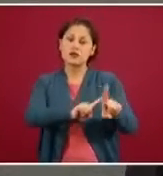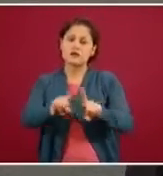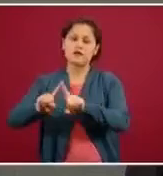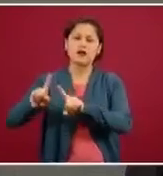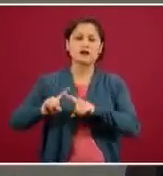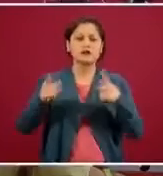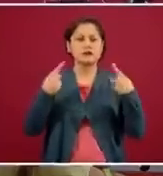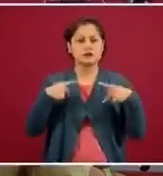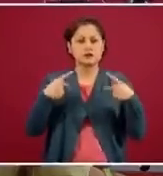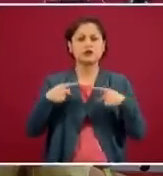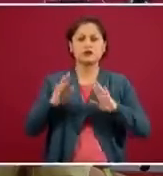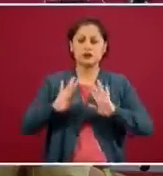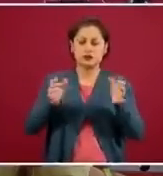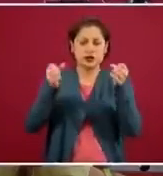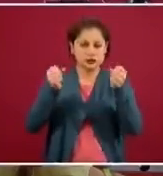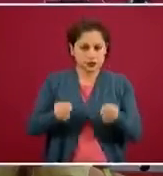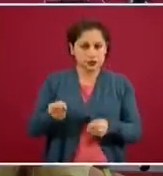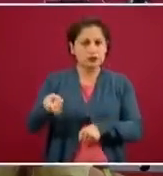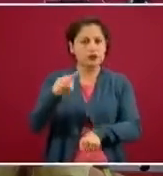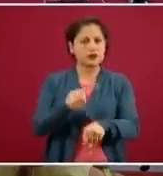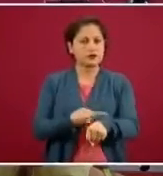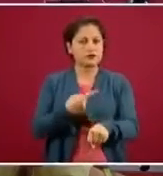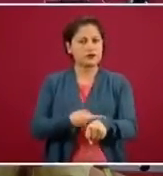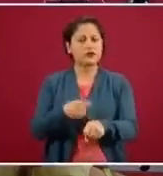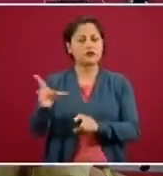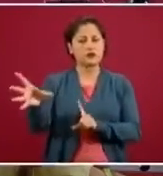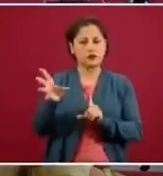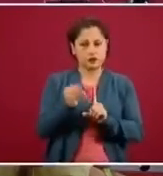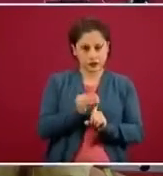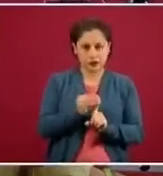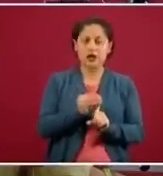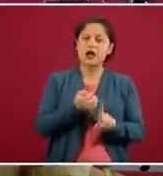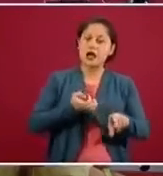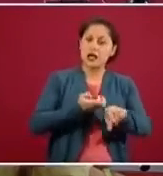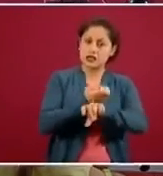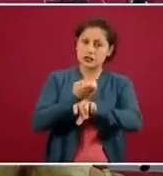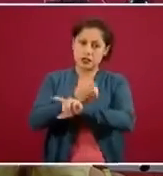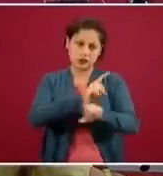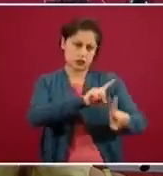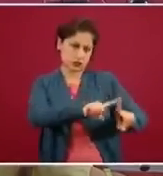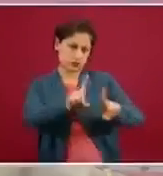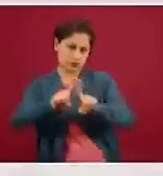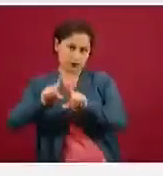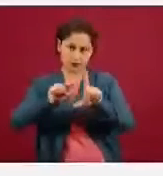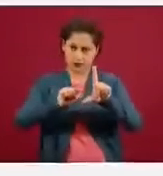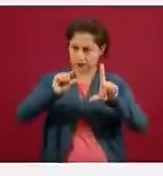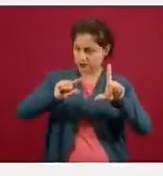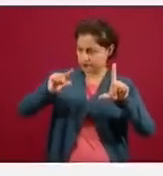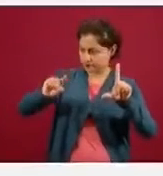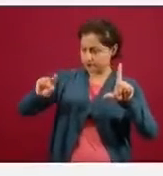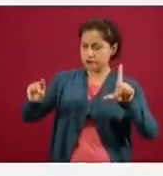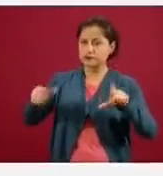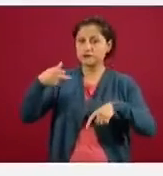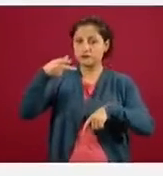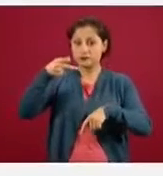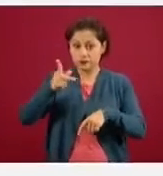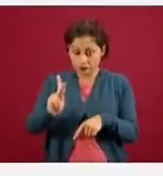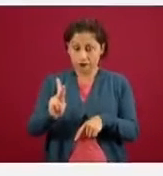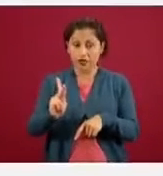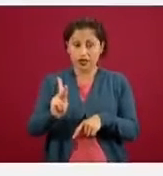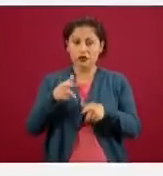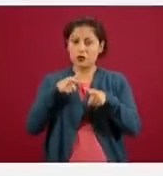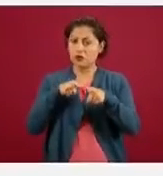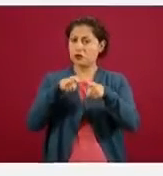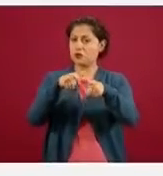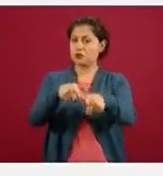que se han confirmado para cada uno de los estados, pero a medida que va evolucionando la epidemia en el país, vemos